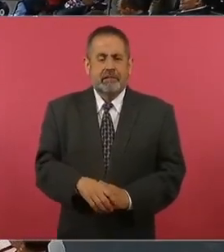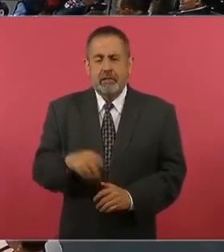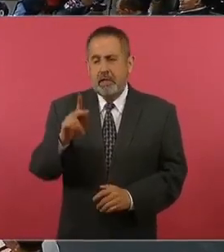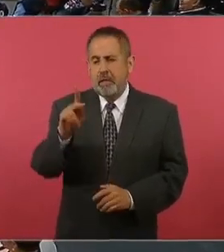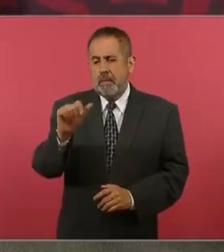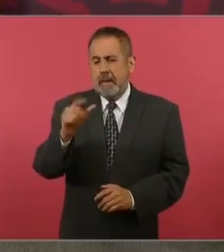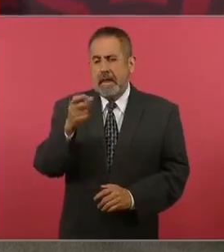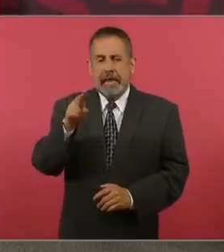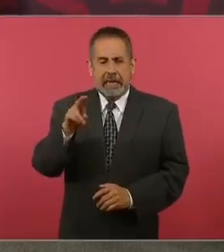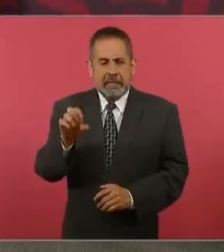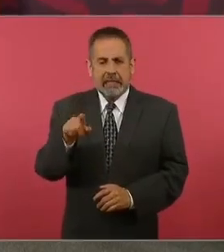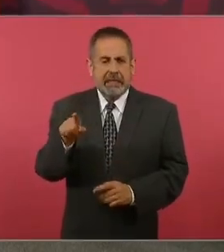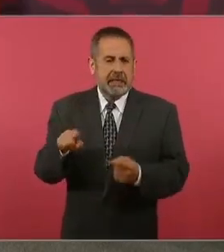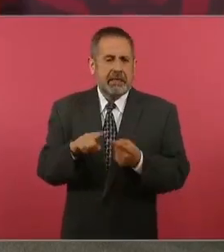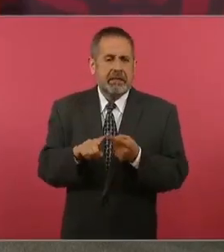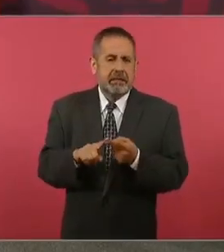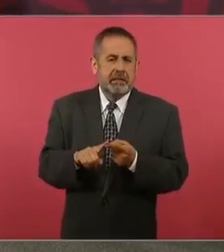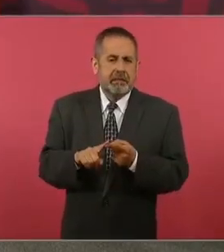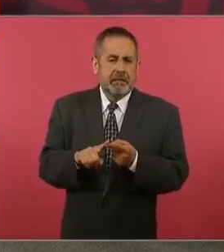Palenque,